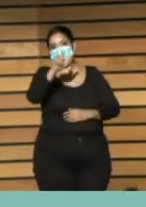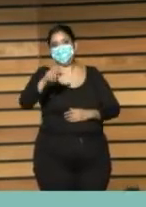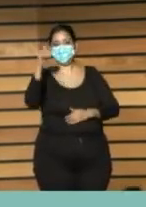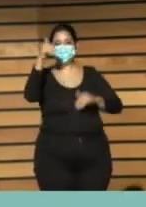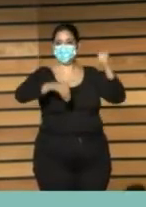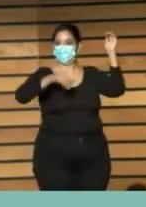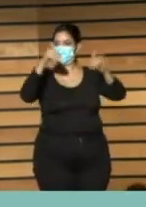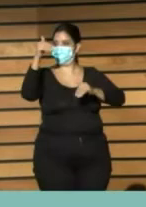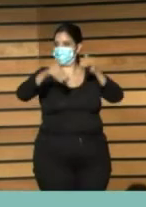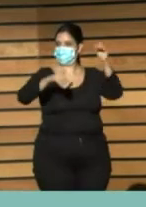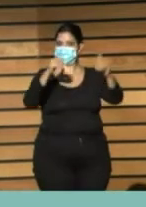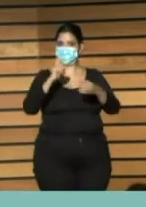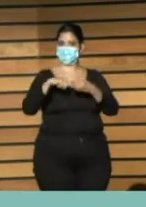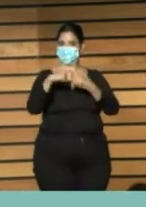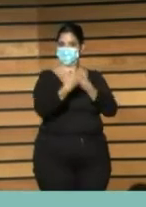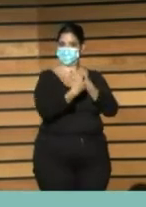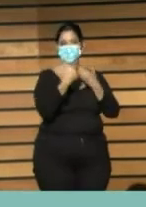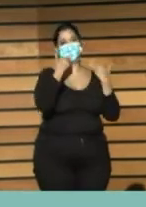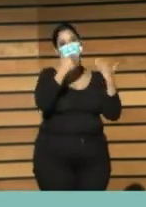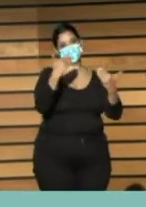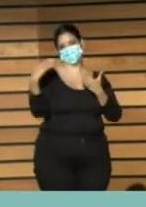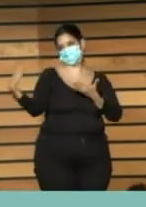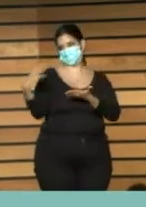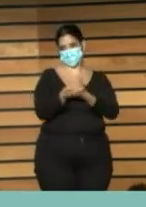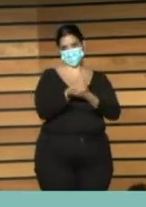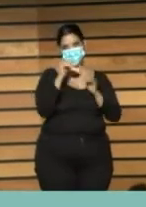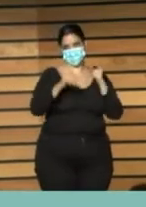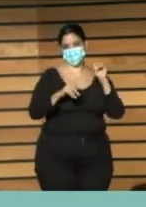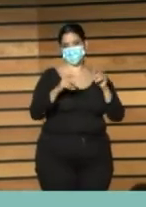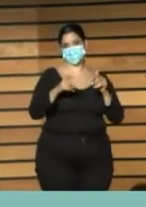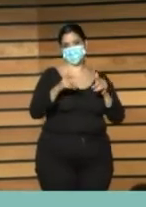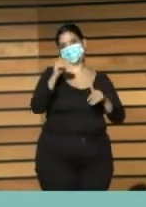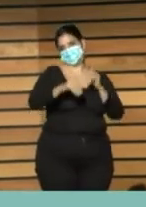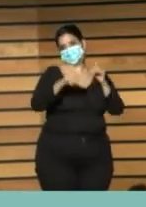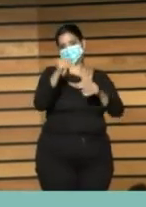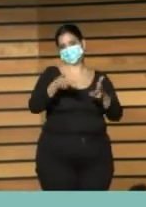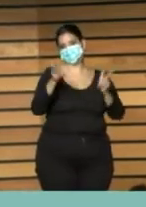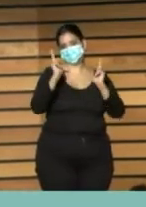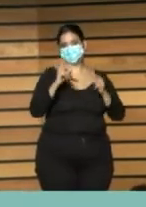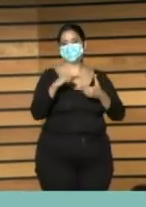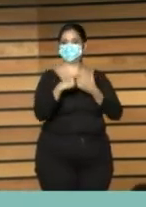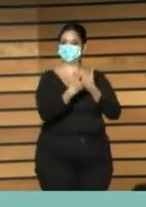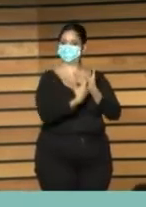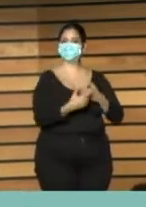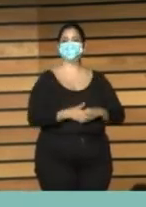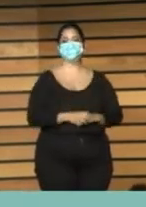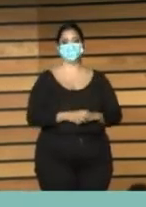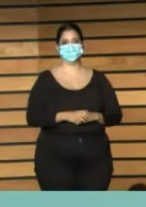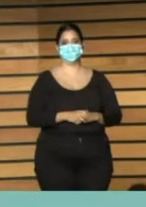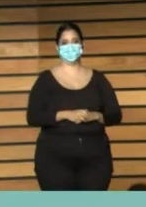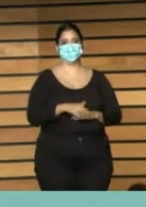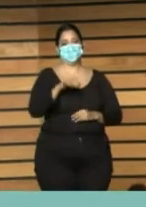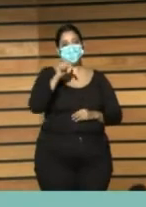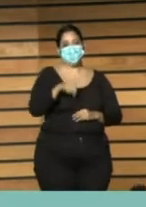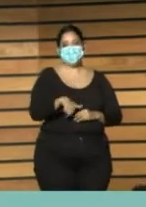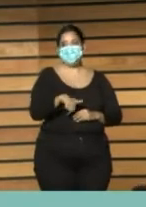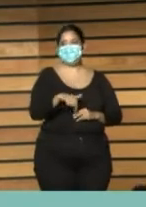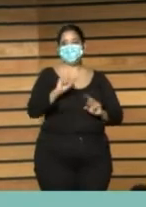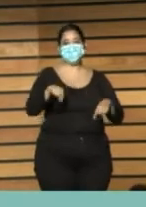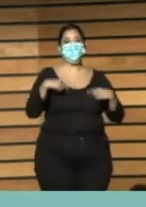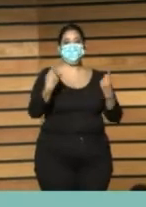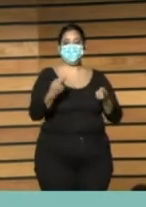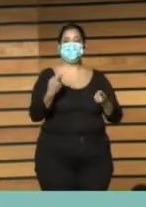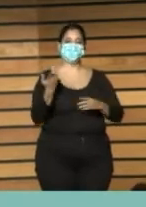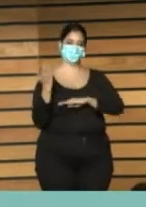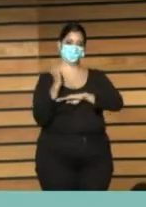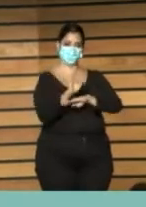votaciones. Muchísimas gracias a todas y a todos. Una vez realizado el escrutinio, el resultado es el siguiente. Y vamos a empezar